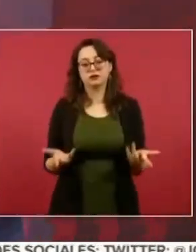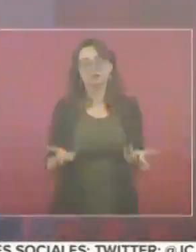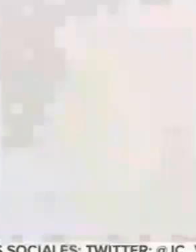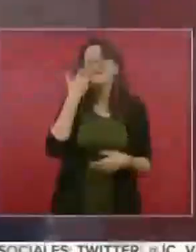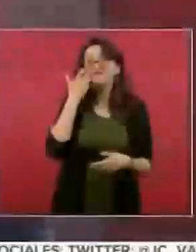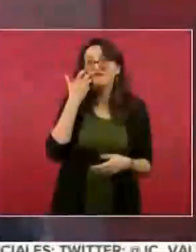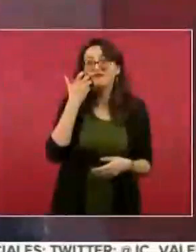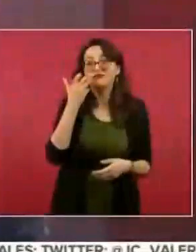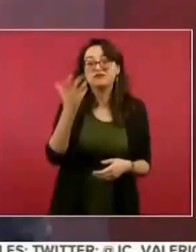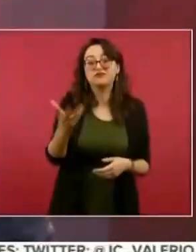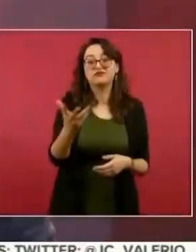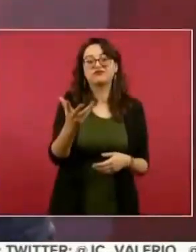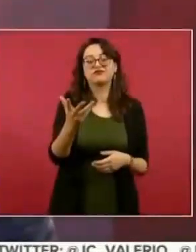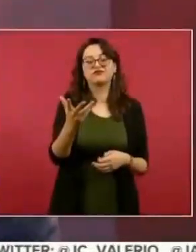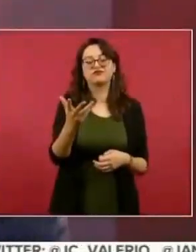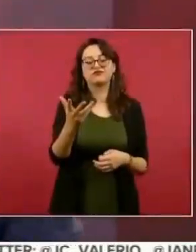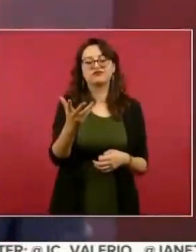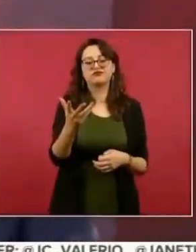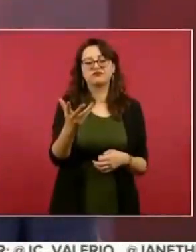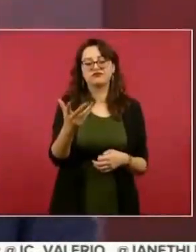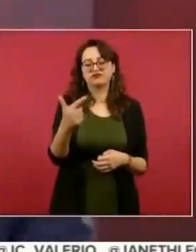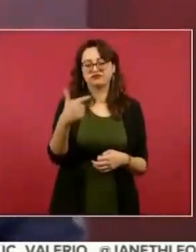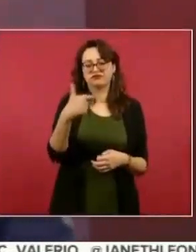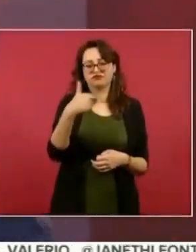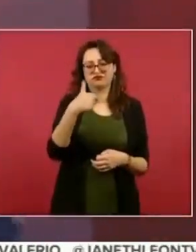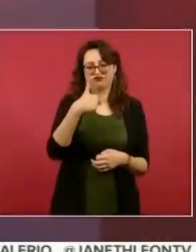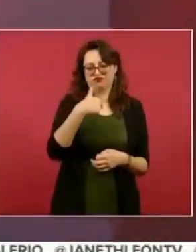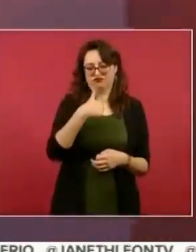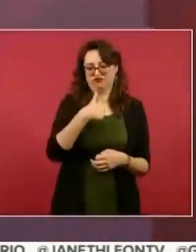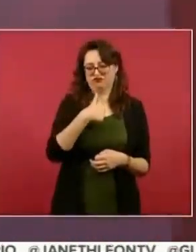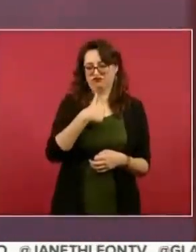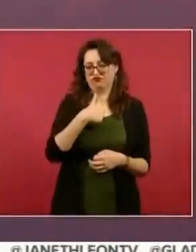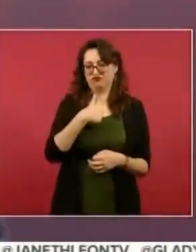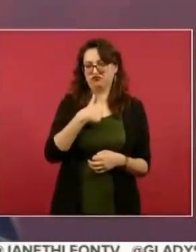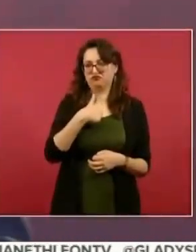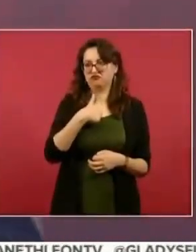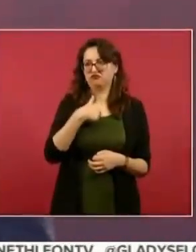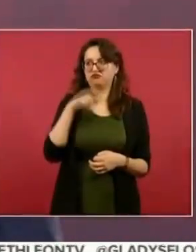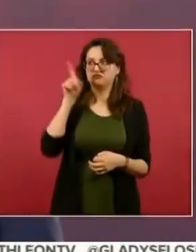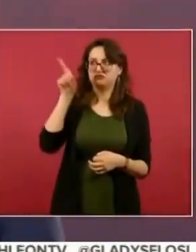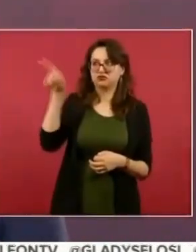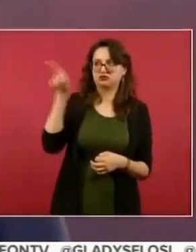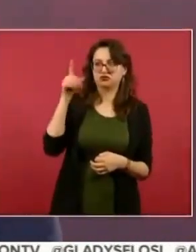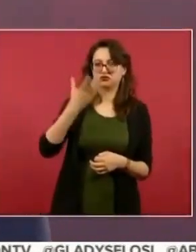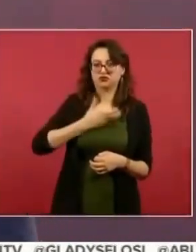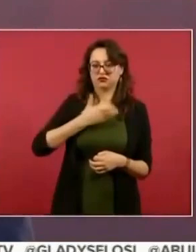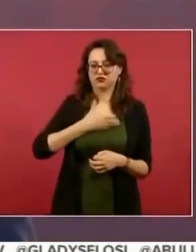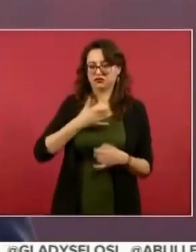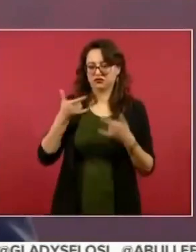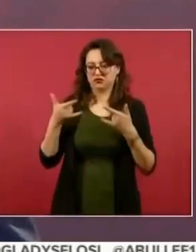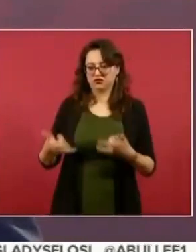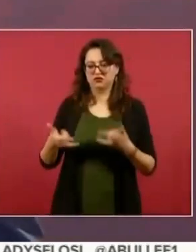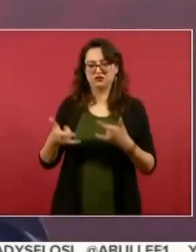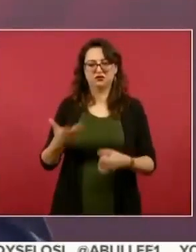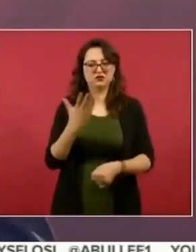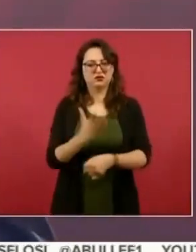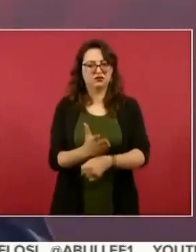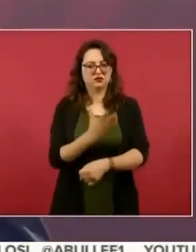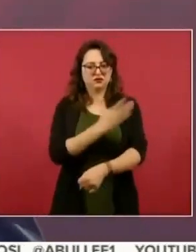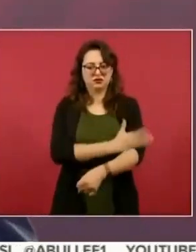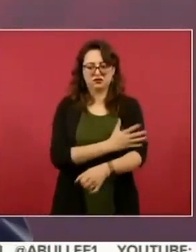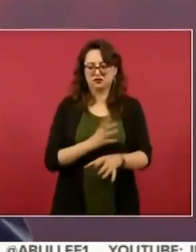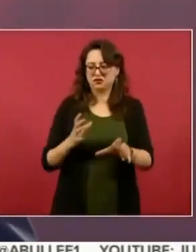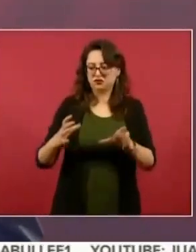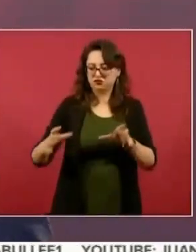quisieran que quemáramos en leña verde, en el Zócalo, a